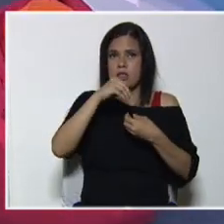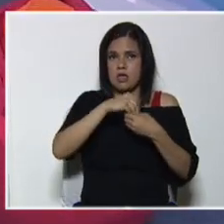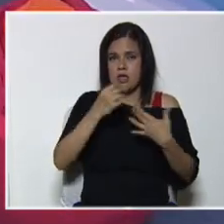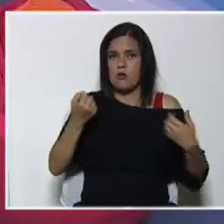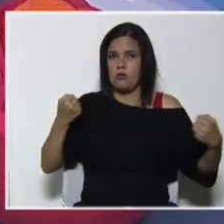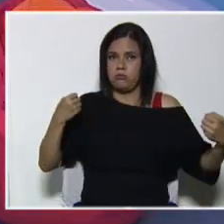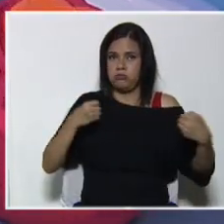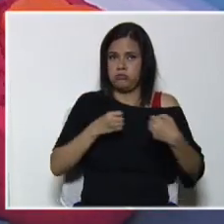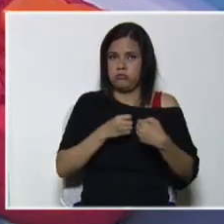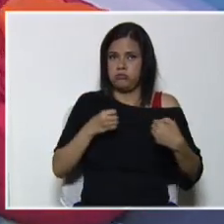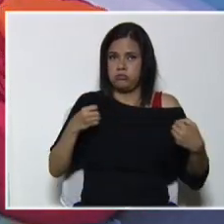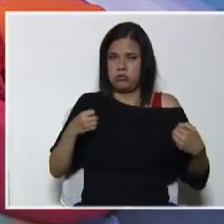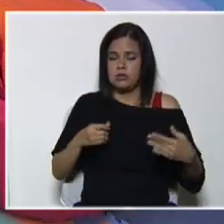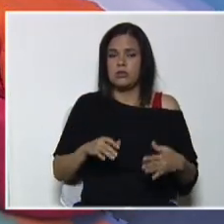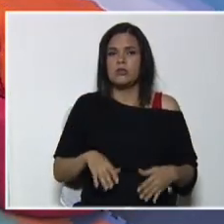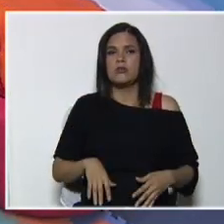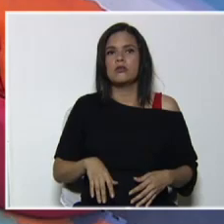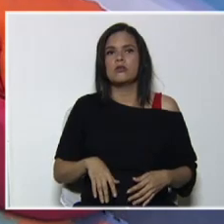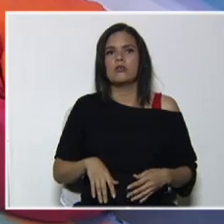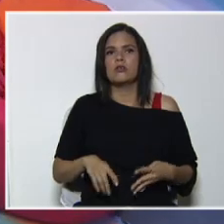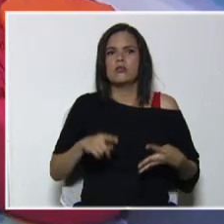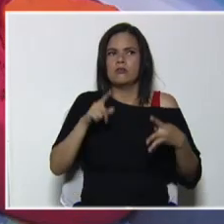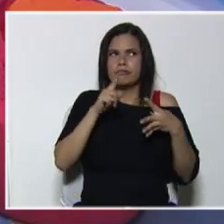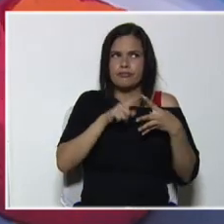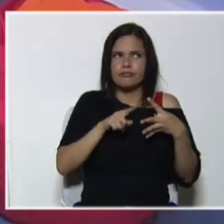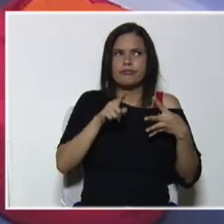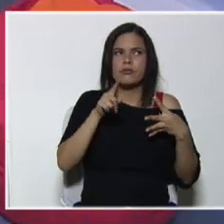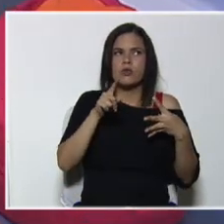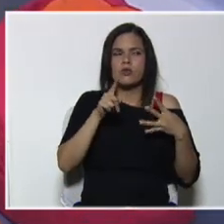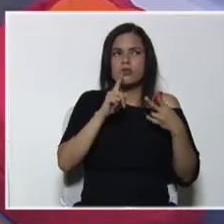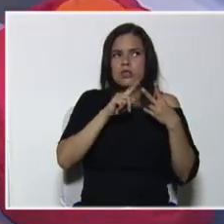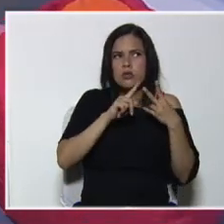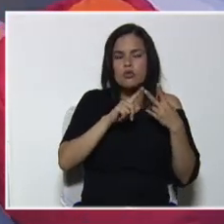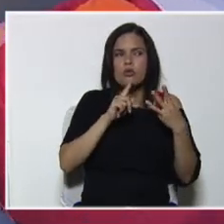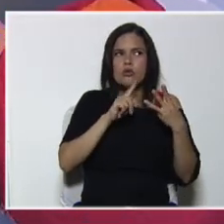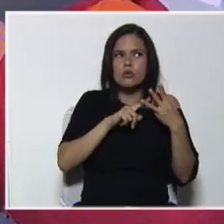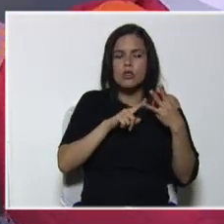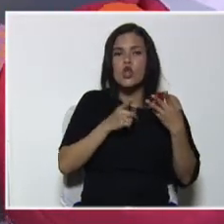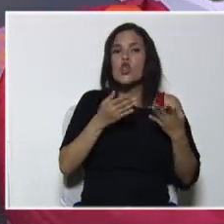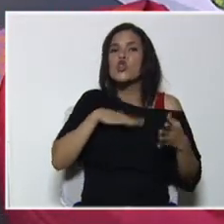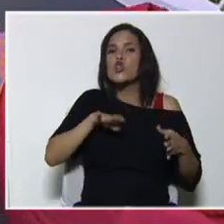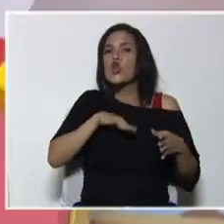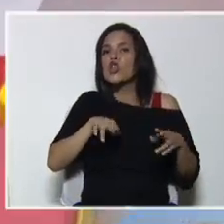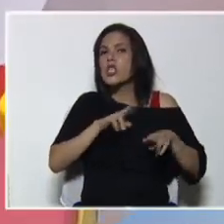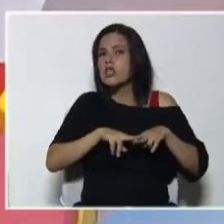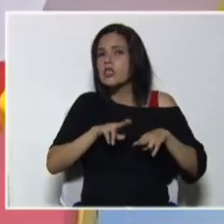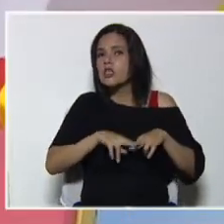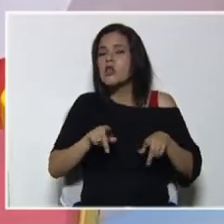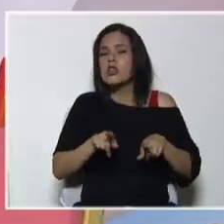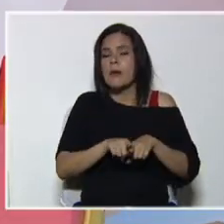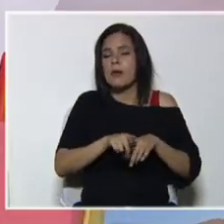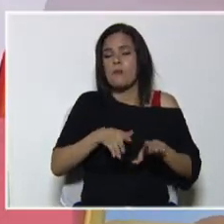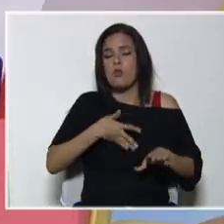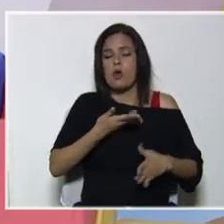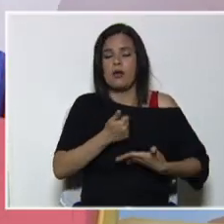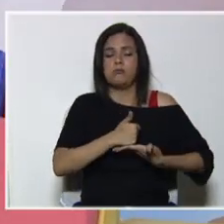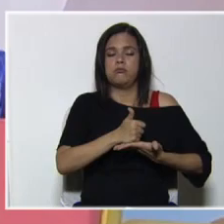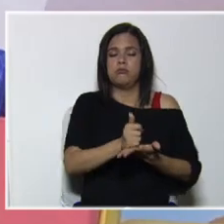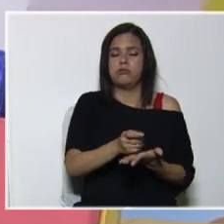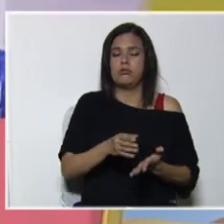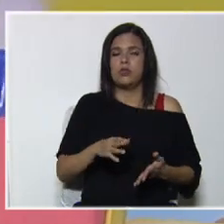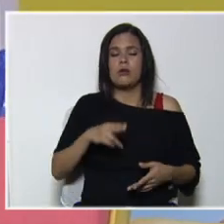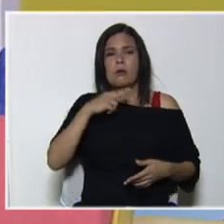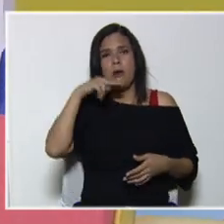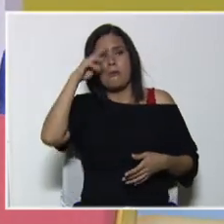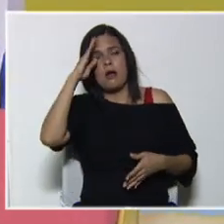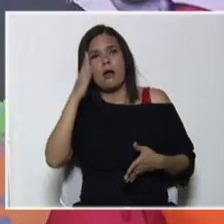acordeón paso a paso donde el niño pueda ir también ayudando al papá a doblar la hoja, a